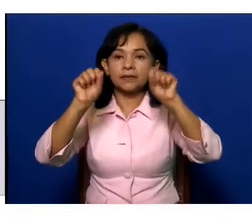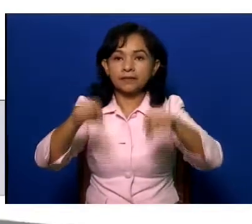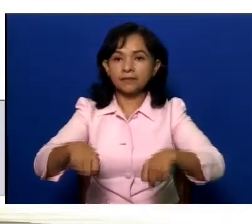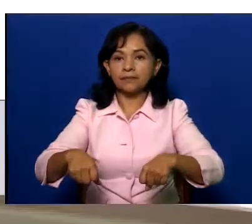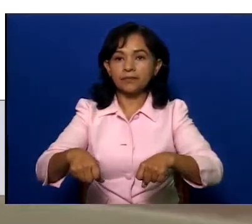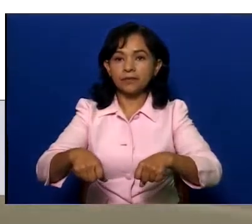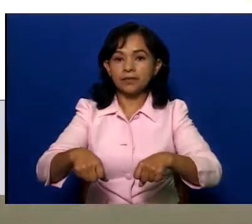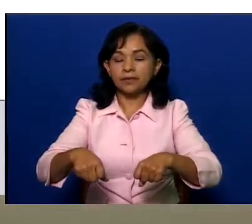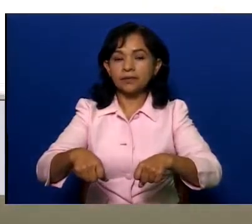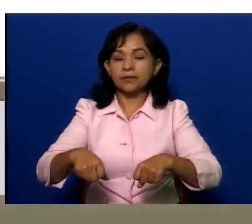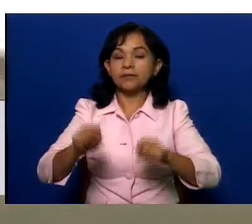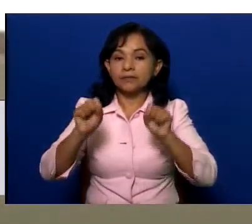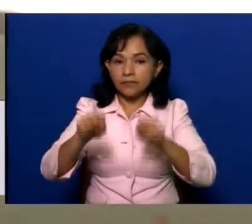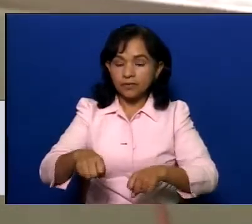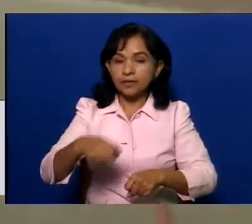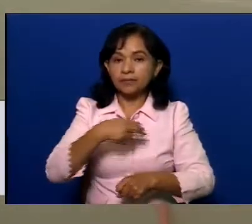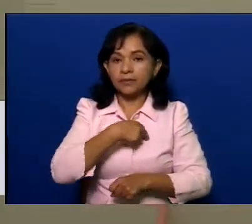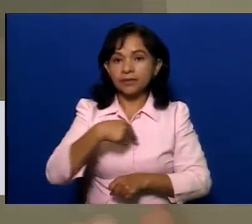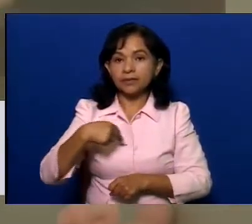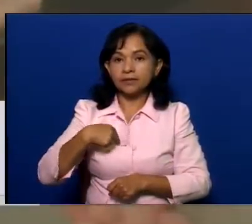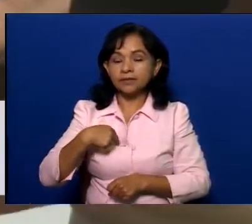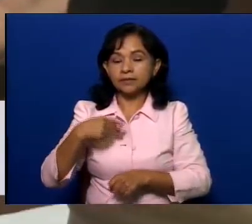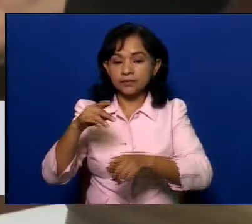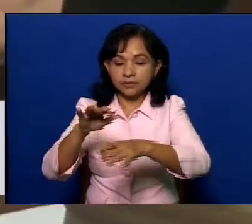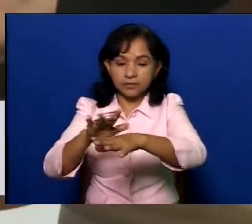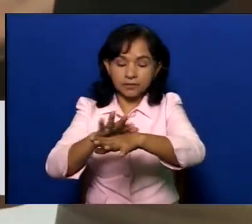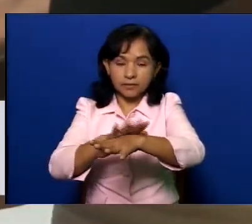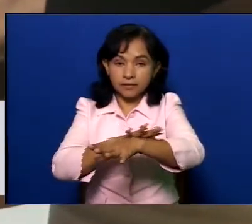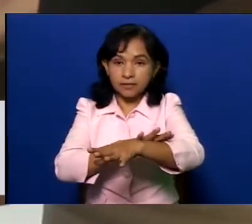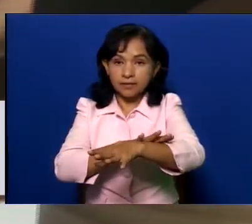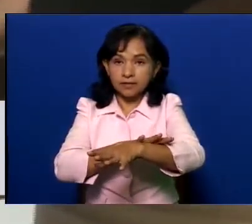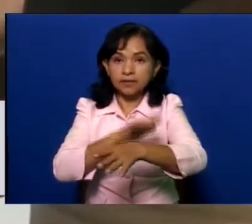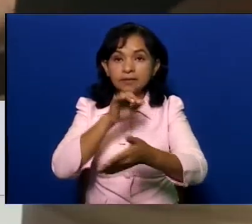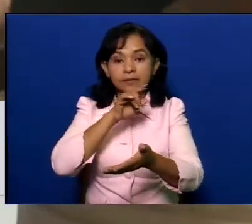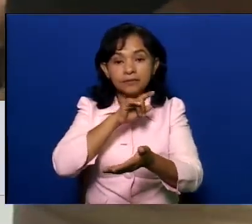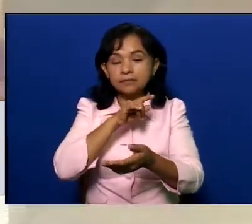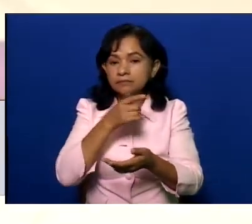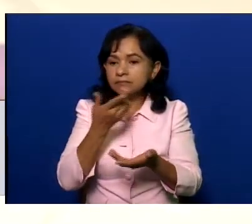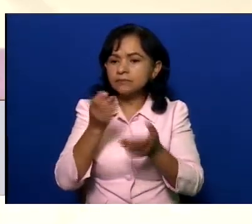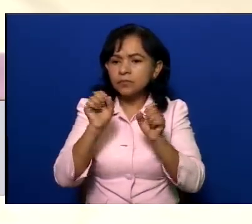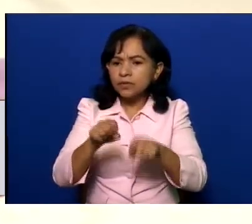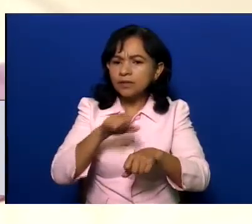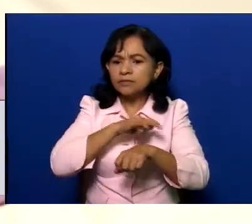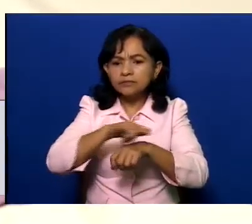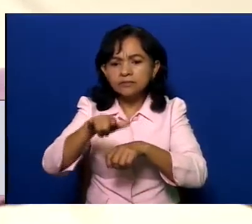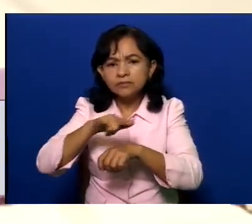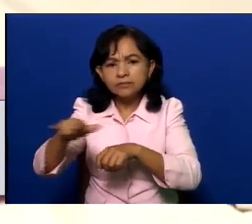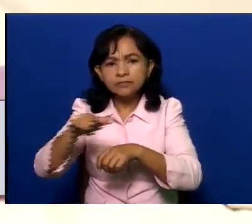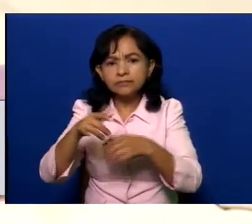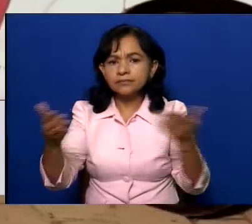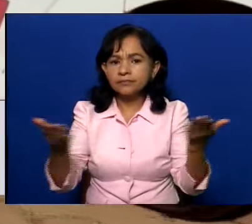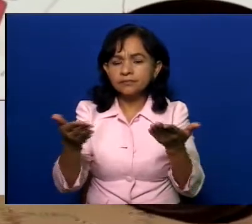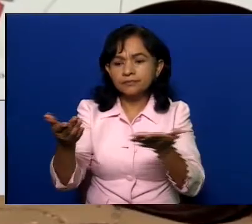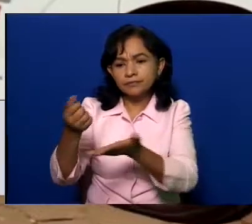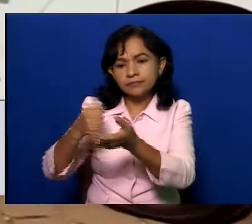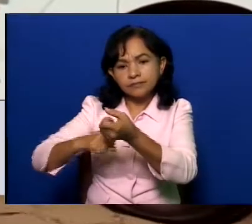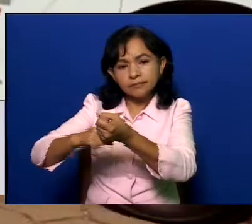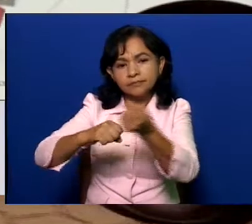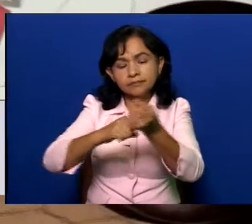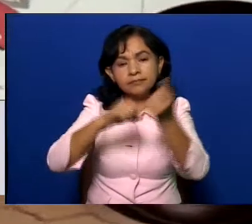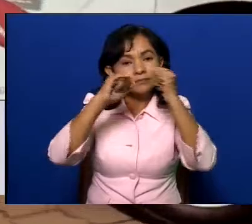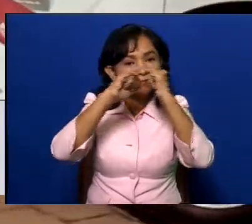para comer en cantidades, ahí estos problemas son mucho más importantes que lo que nosotros podemos tener en nuestra